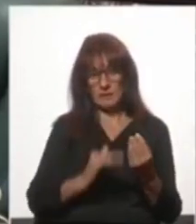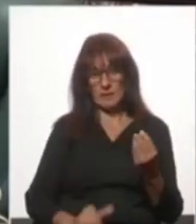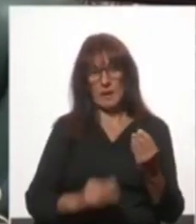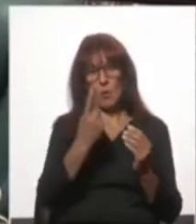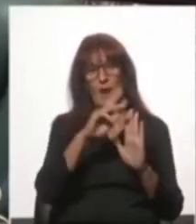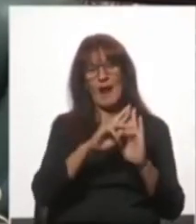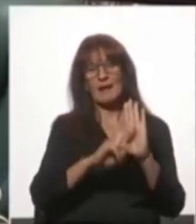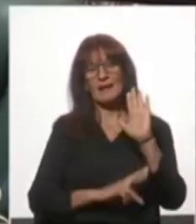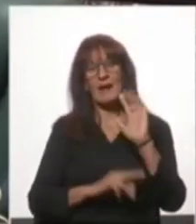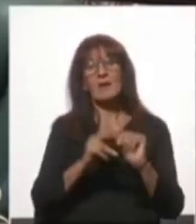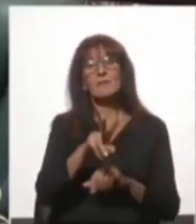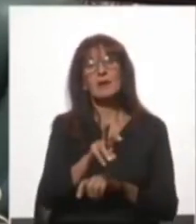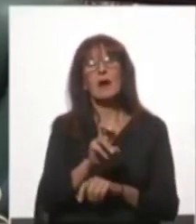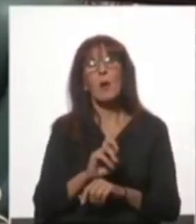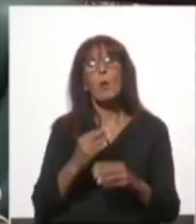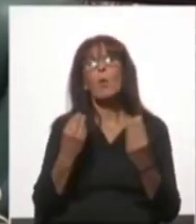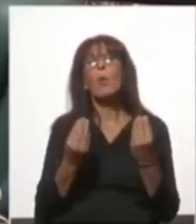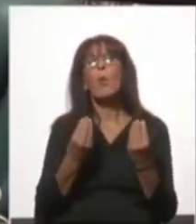regla fiscal?